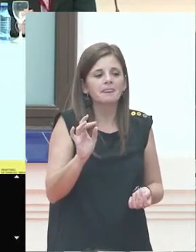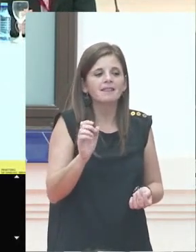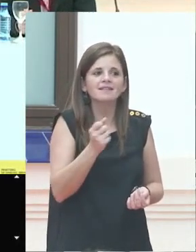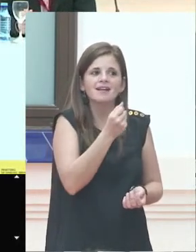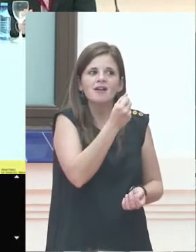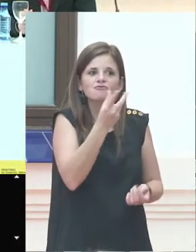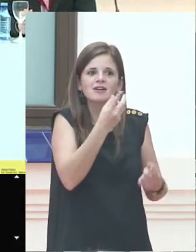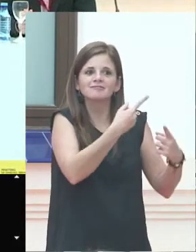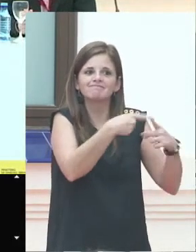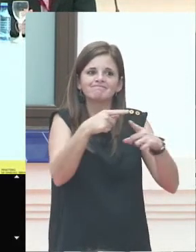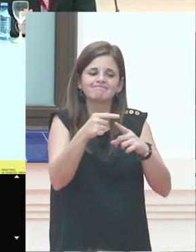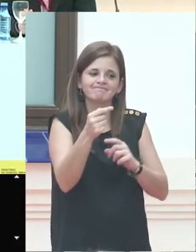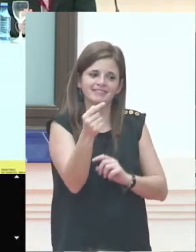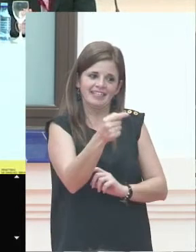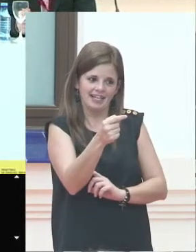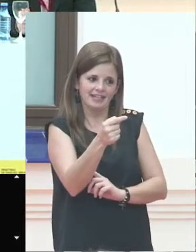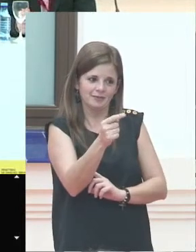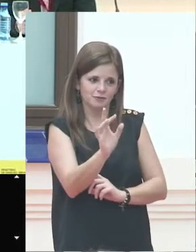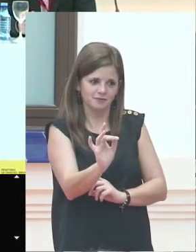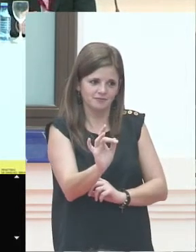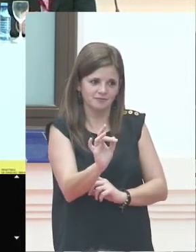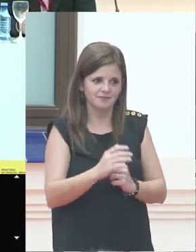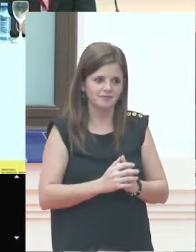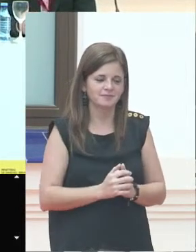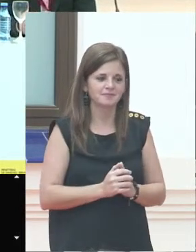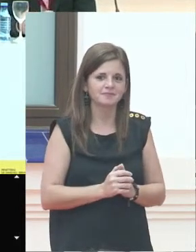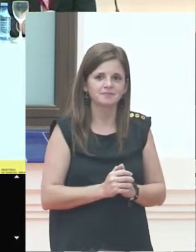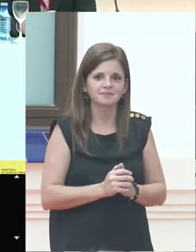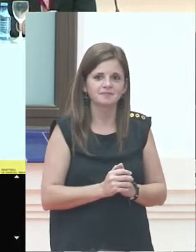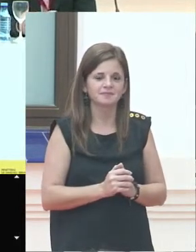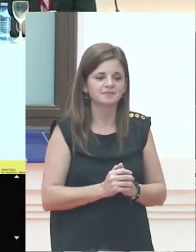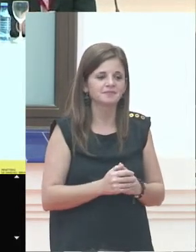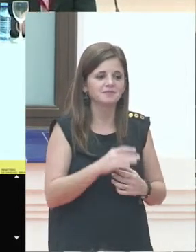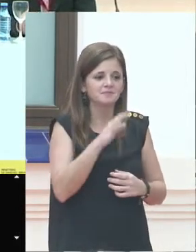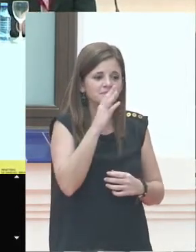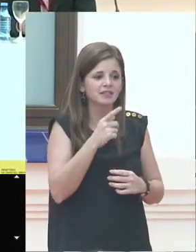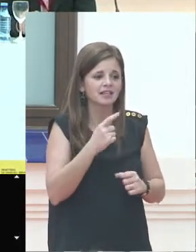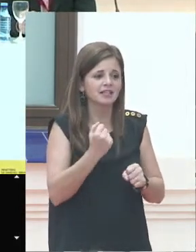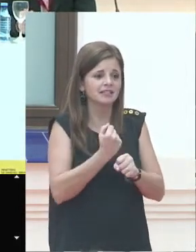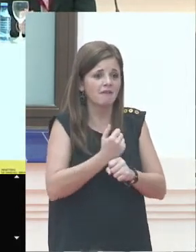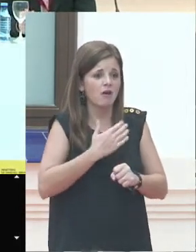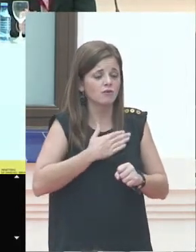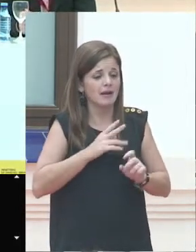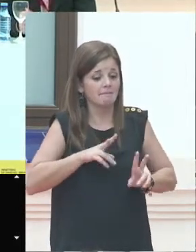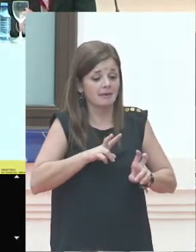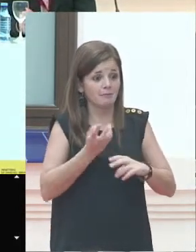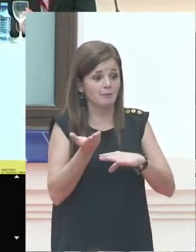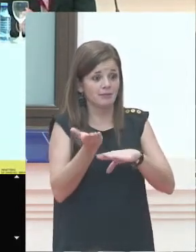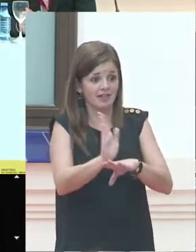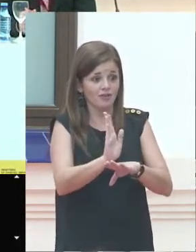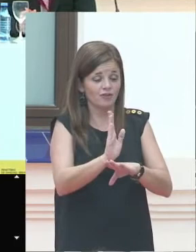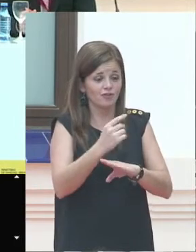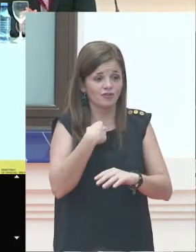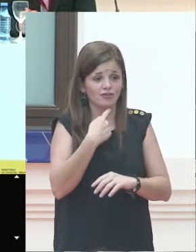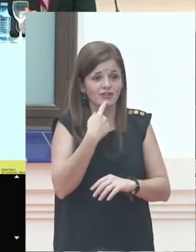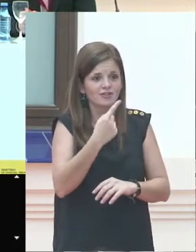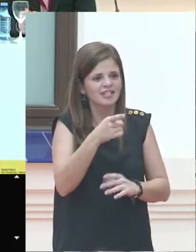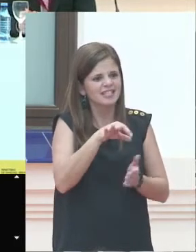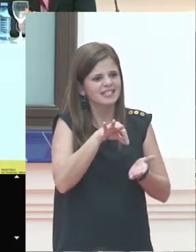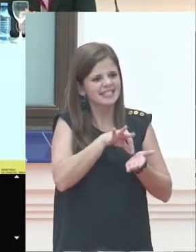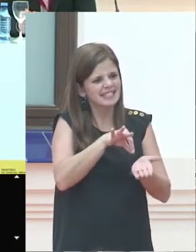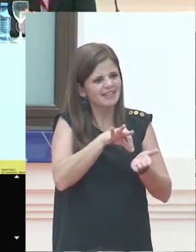negativo, y es que nosotros todos, dentro de nuestro trabajo, al principio de la presentación, he dicho que prestábamos